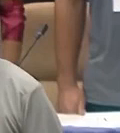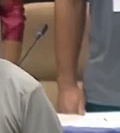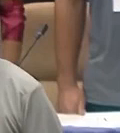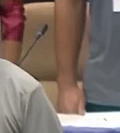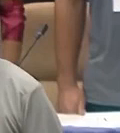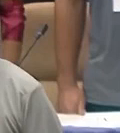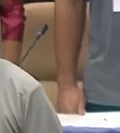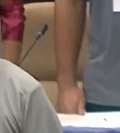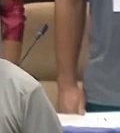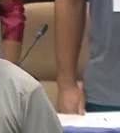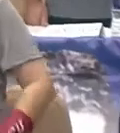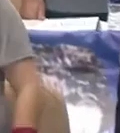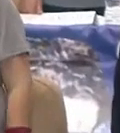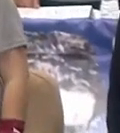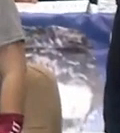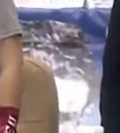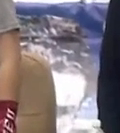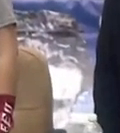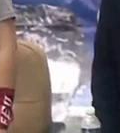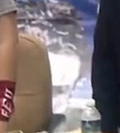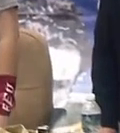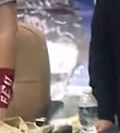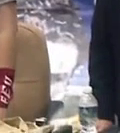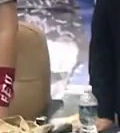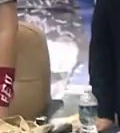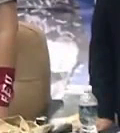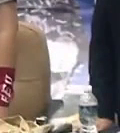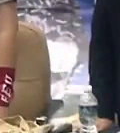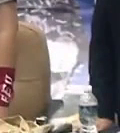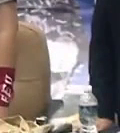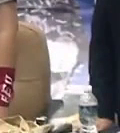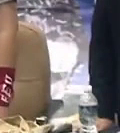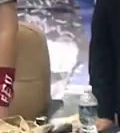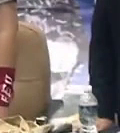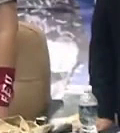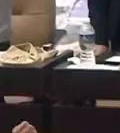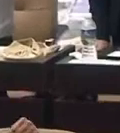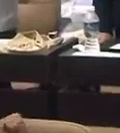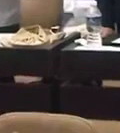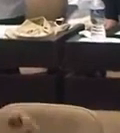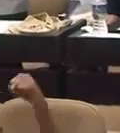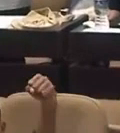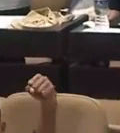Rodríguez Pérez. Presente. José Antonio Echeverría. Presente. Presente.